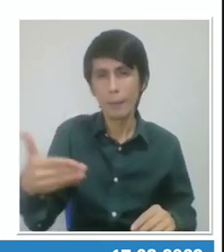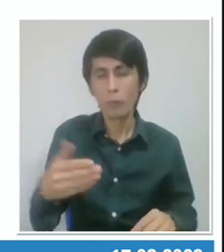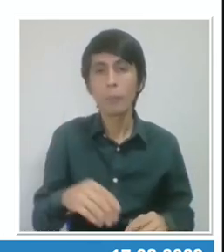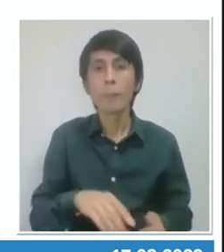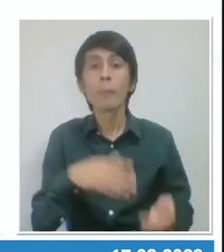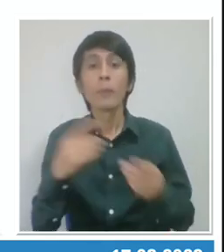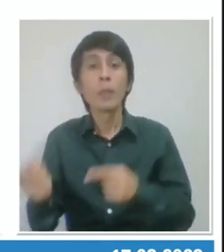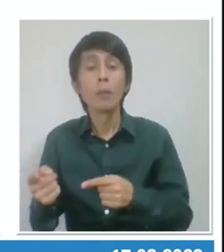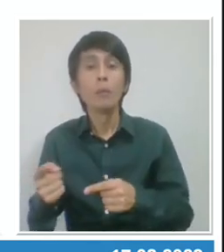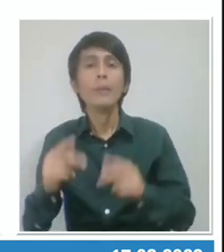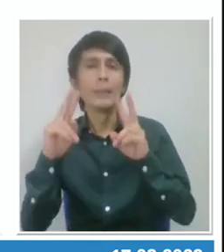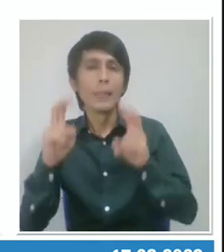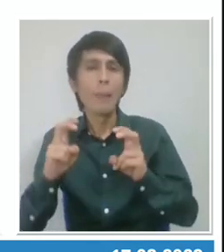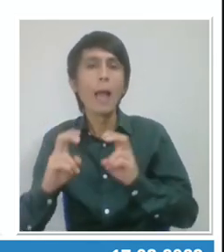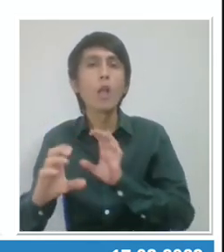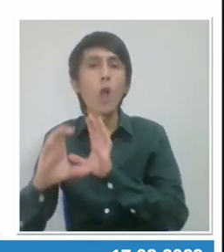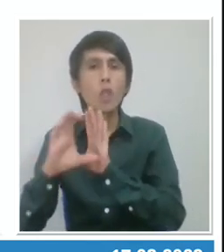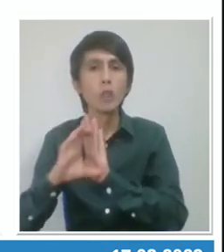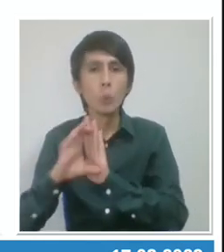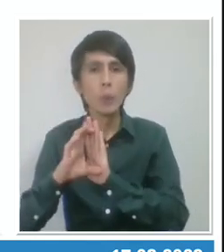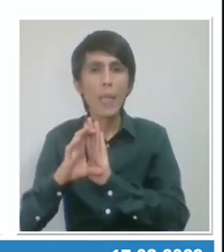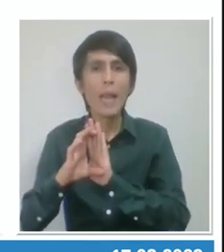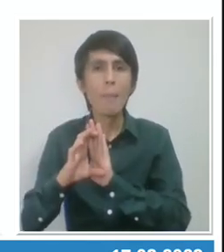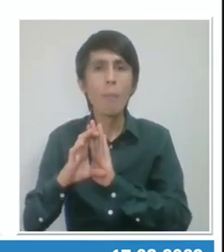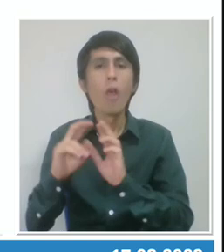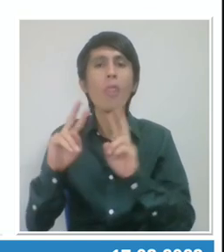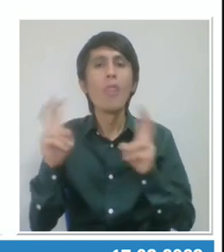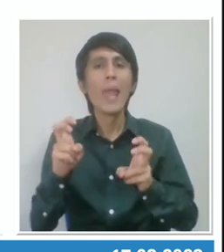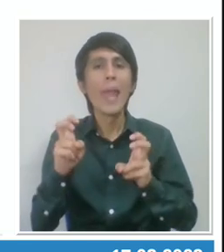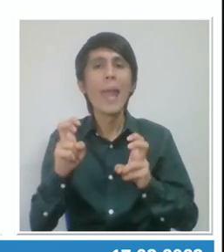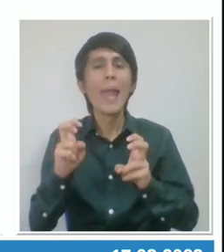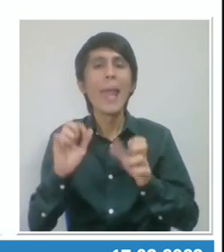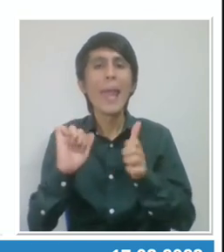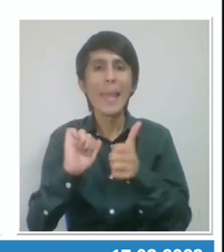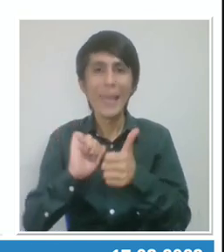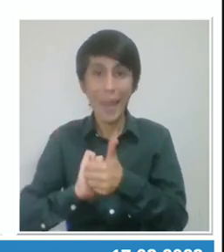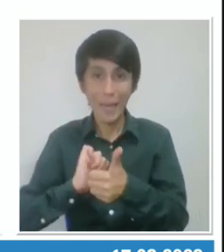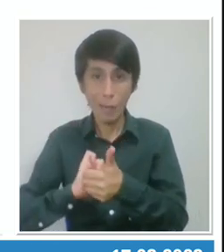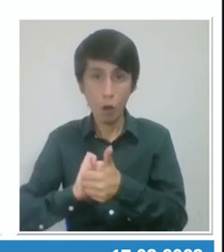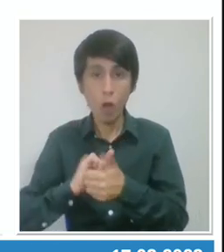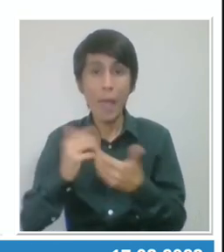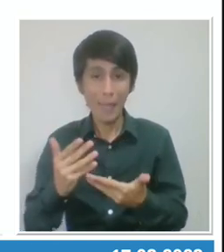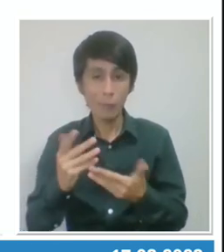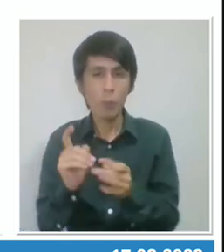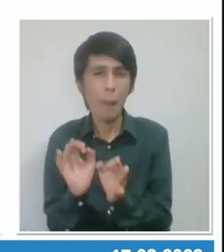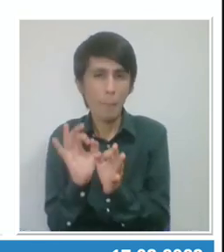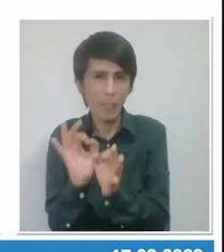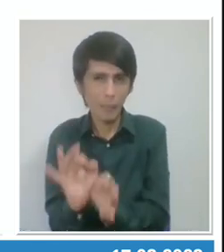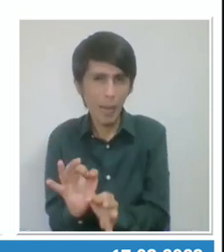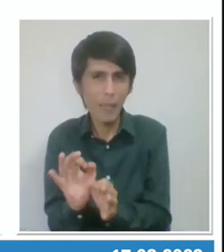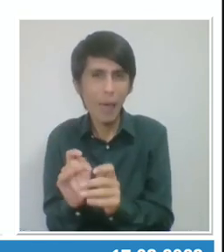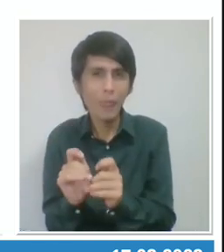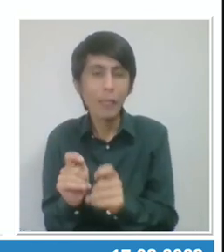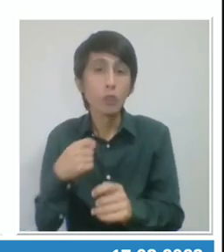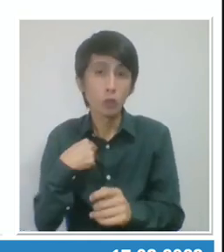ya es una especialidad y en la que yo me inscribo, ¿no?, en mi labor de investigación, es